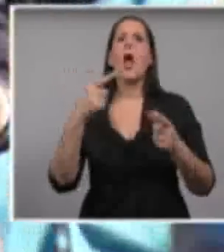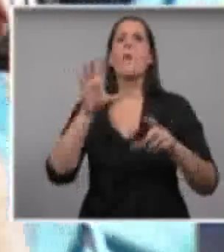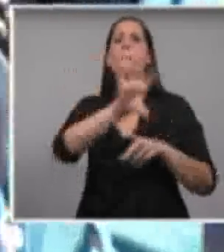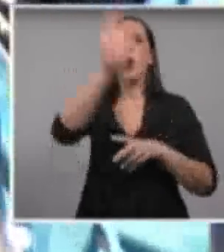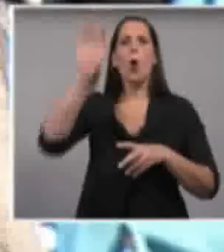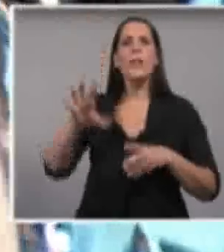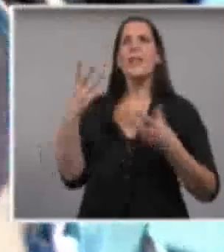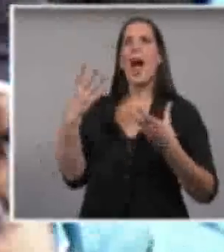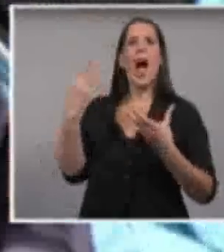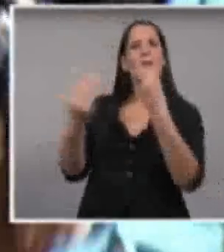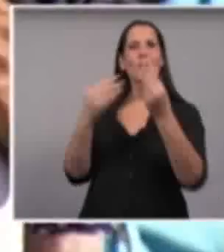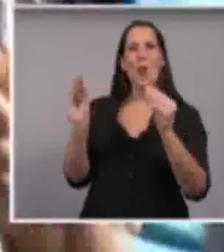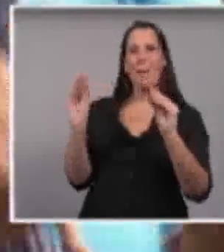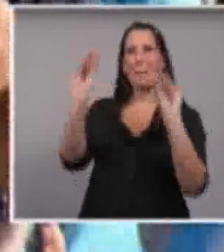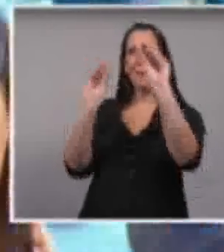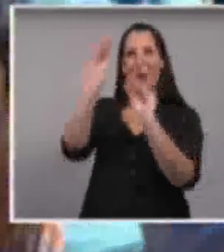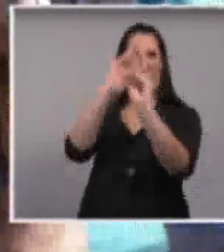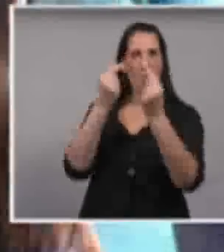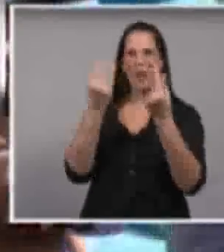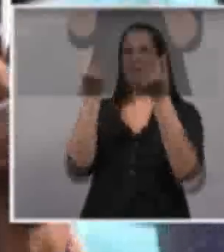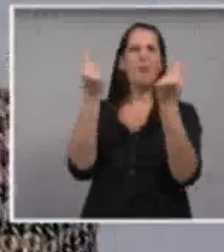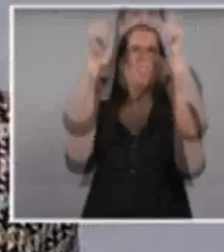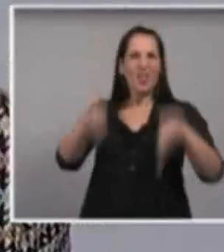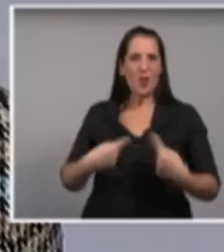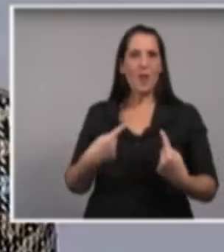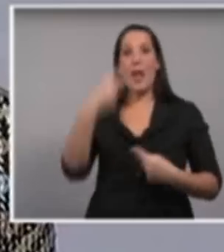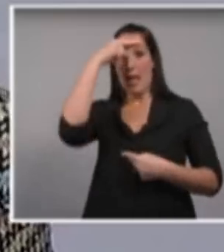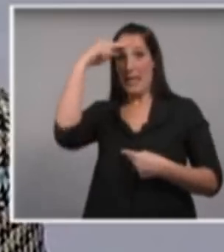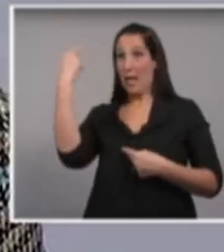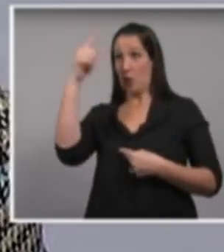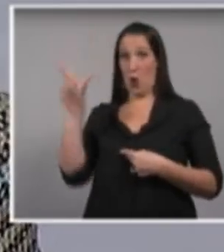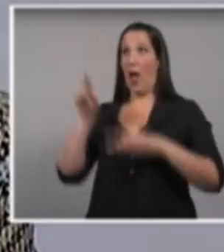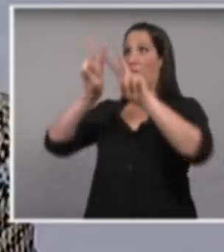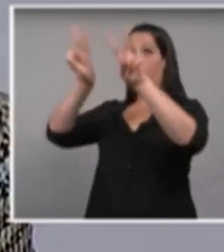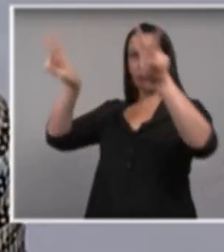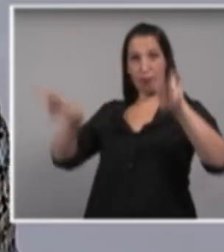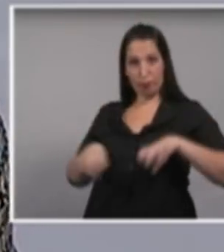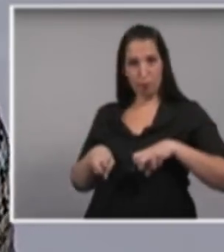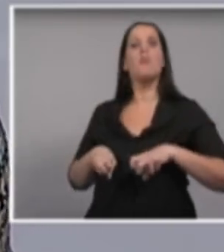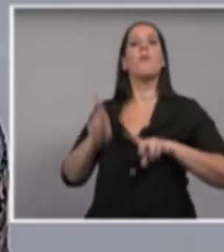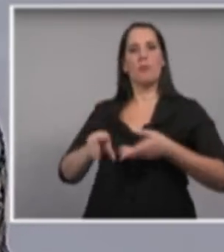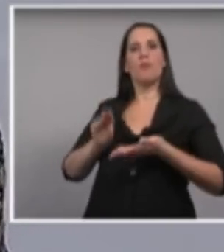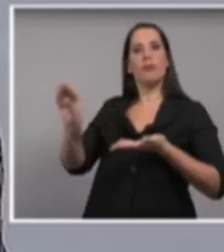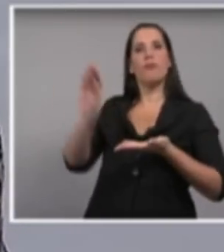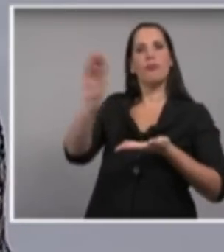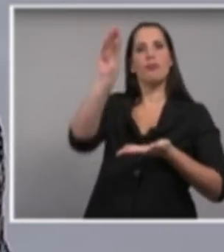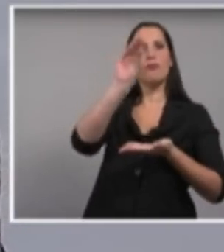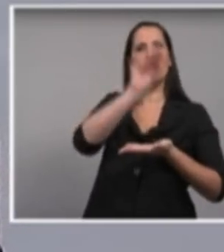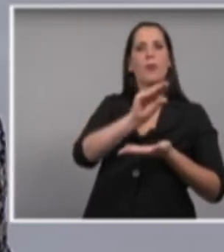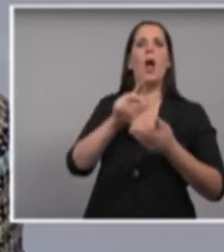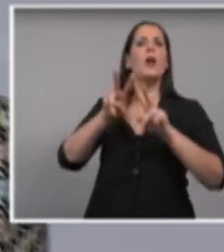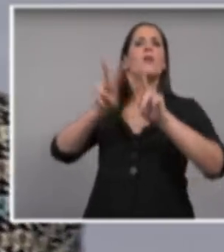provincias, que depende de la recaudación nacional, pero esa recaudación nacional depende de la actividad